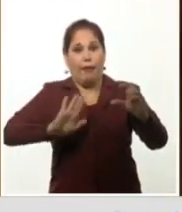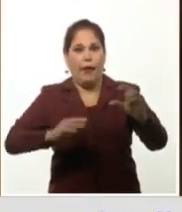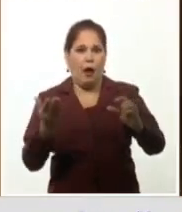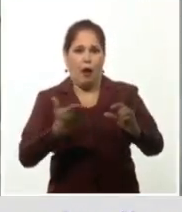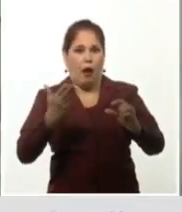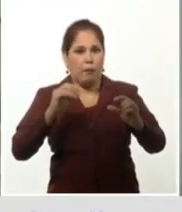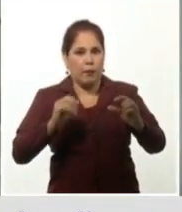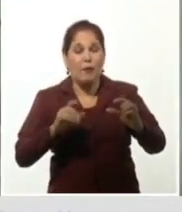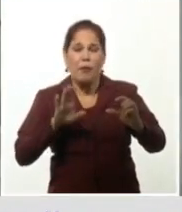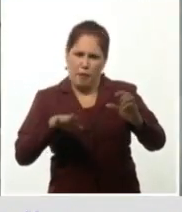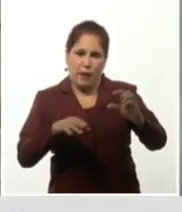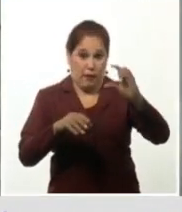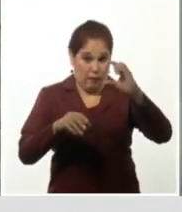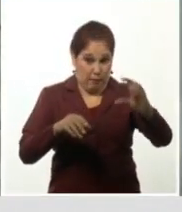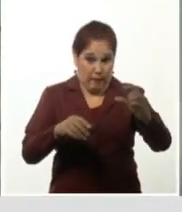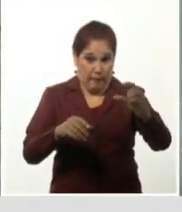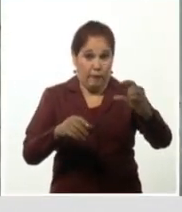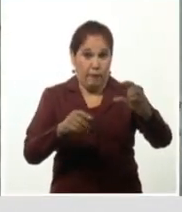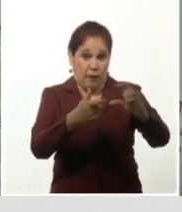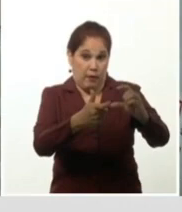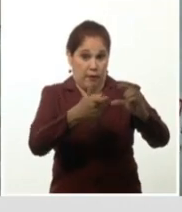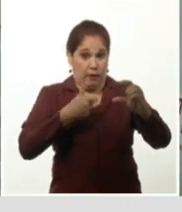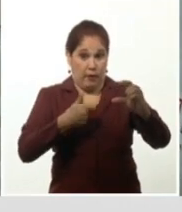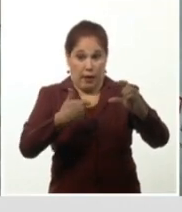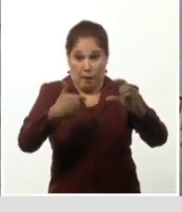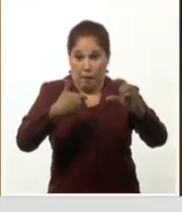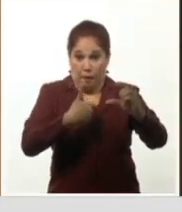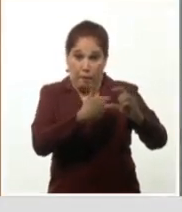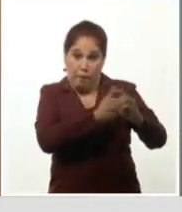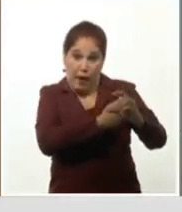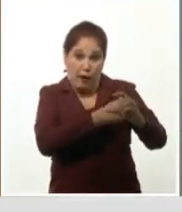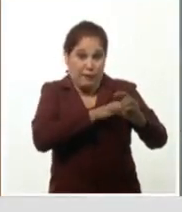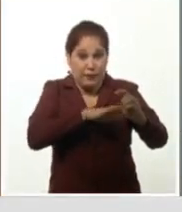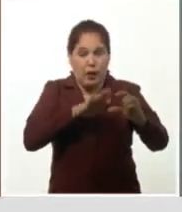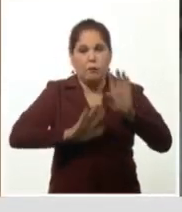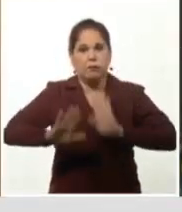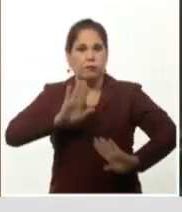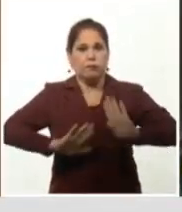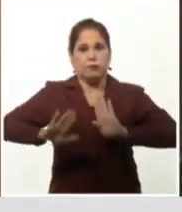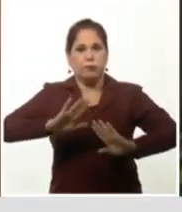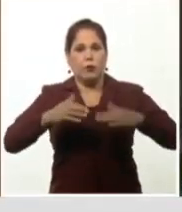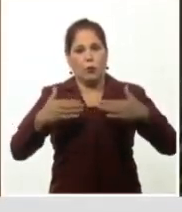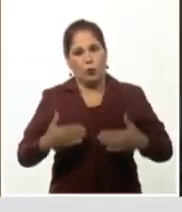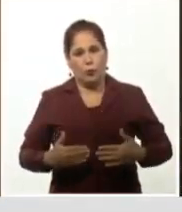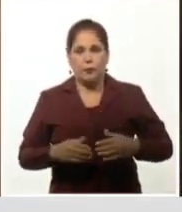esa respuesta inmune después de todas las inoculaciones. De hecho, en este momento